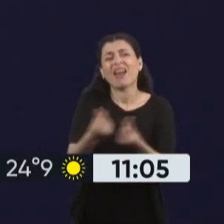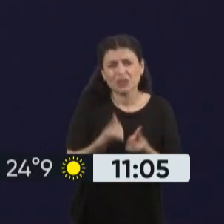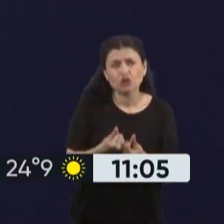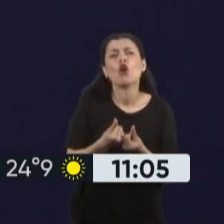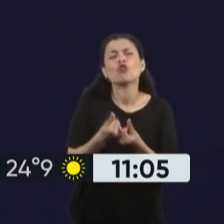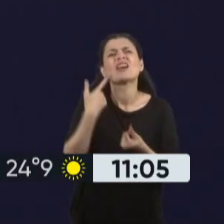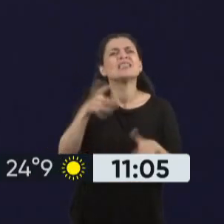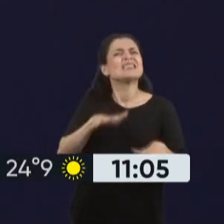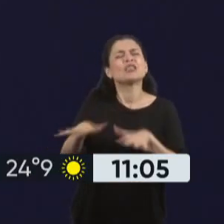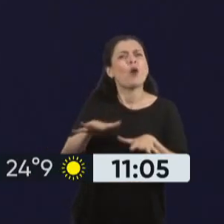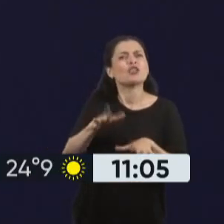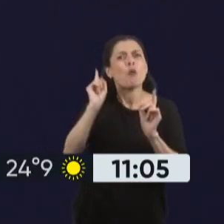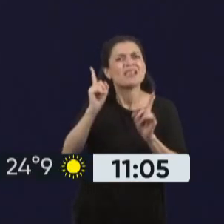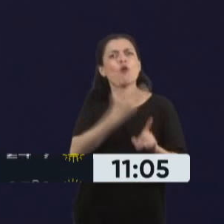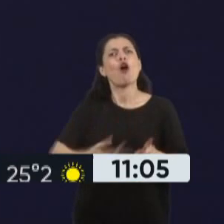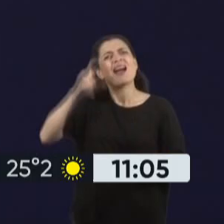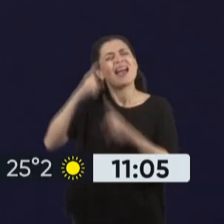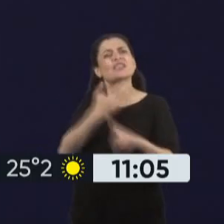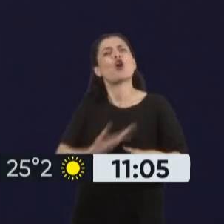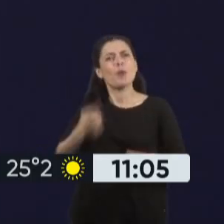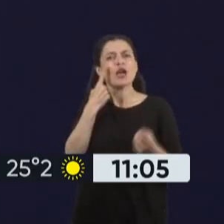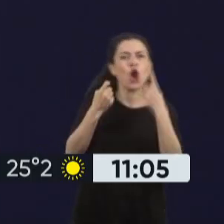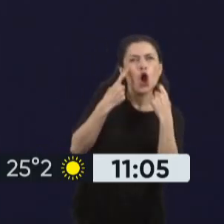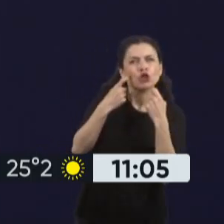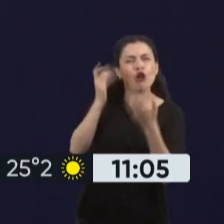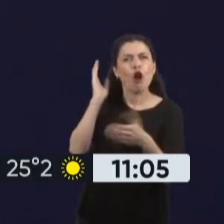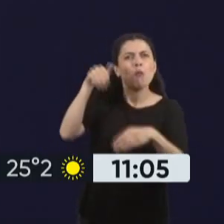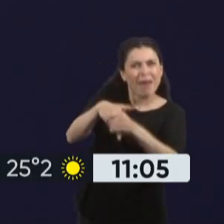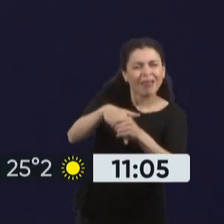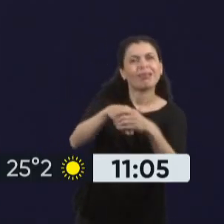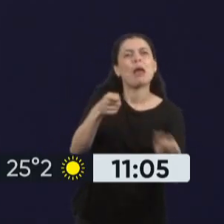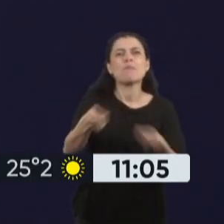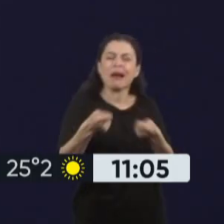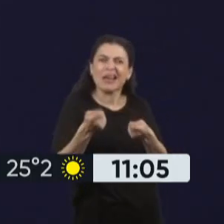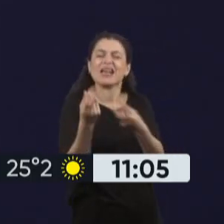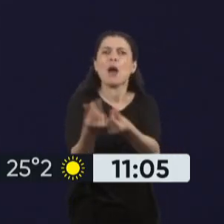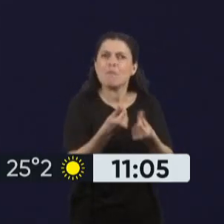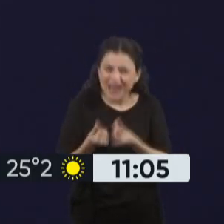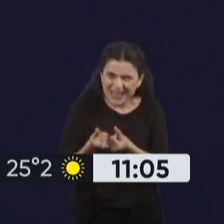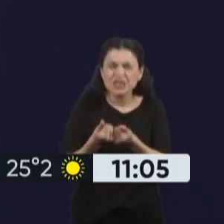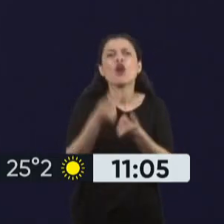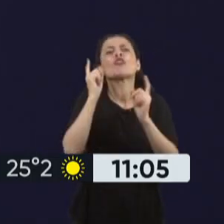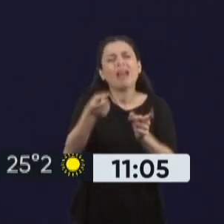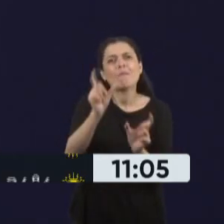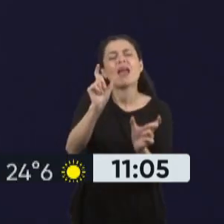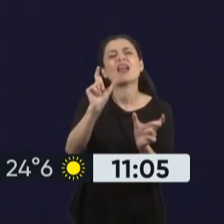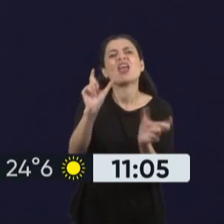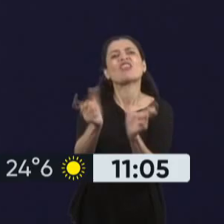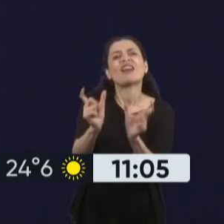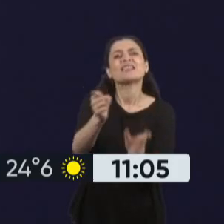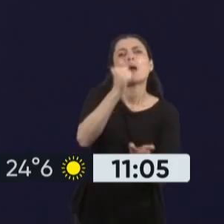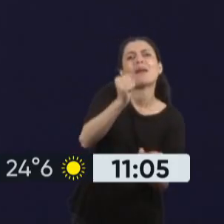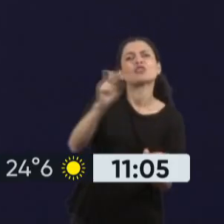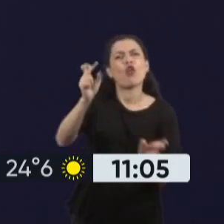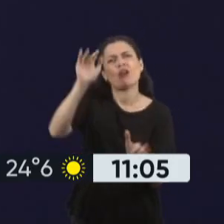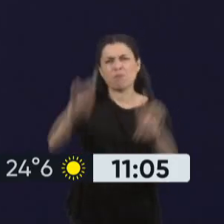en un contexto de control de precios, fijación de tipo de cambio, 200% de brecha cambiaria, la CIRA para